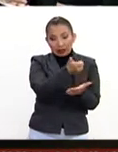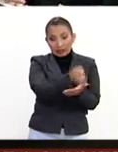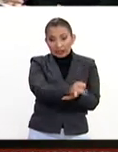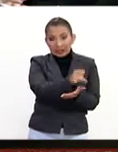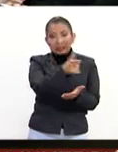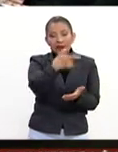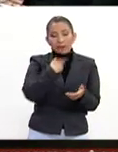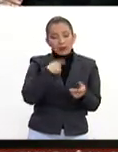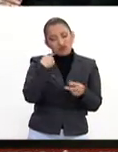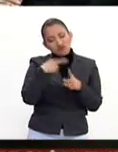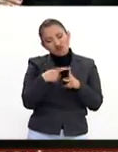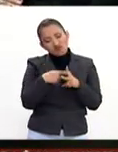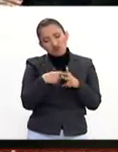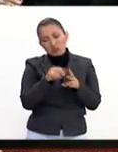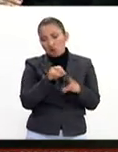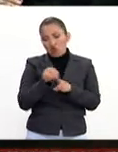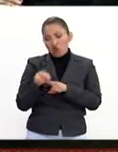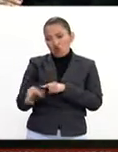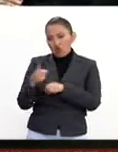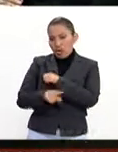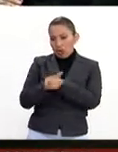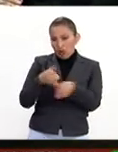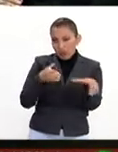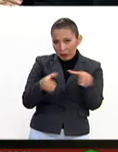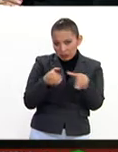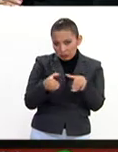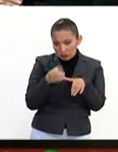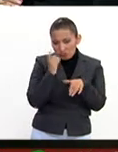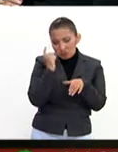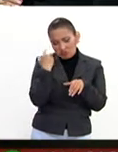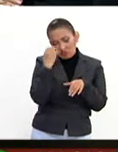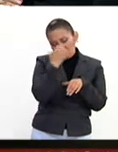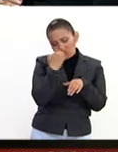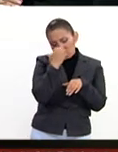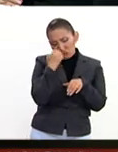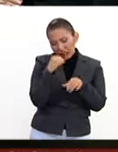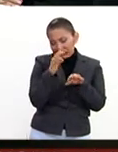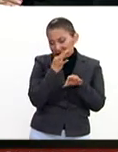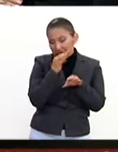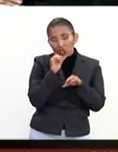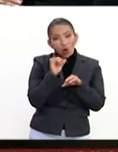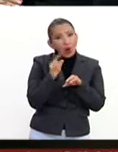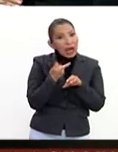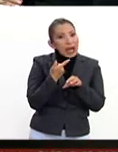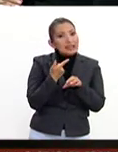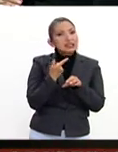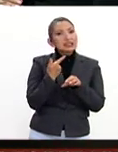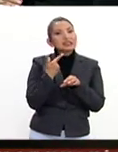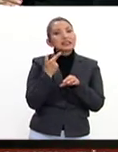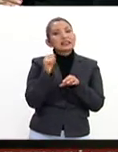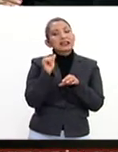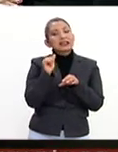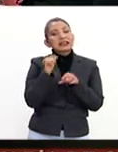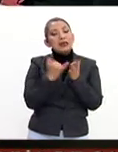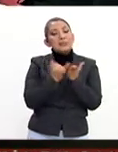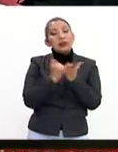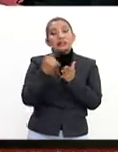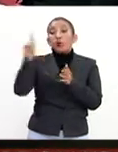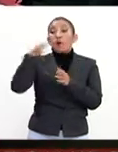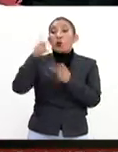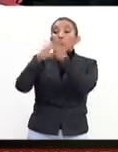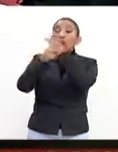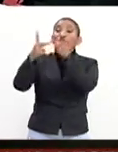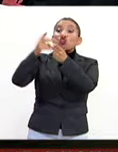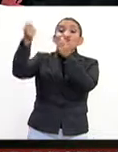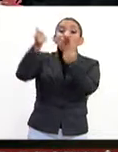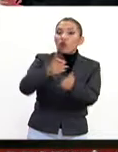los economistas dicen que no va a afectar al comercio, porque en estricto sentido no es un arancel, no es un impuesto a las